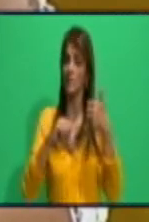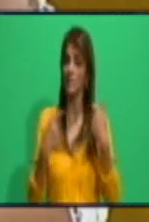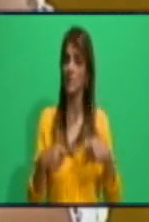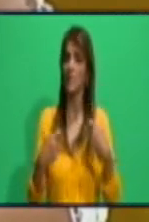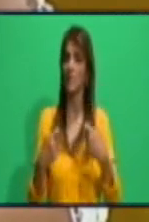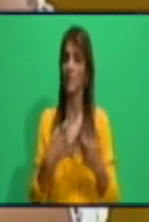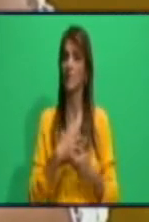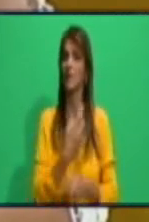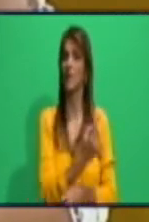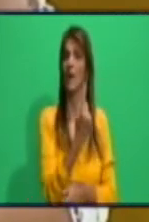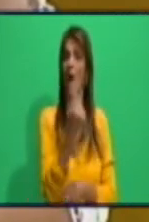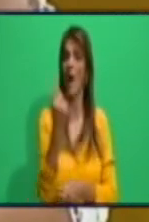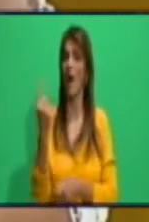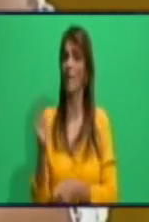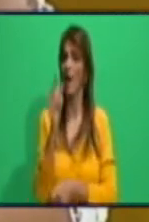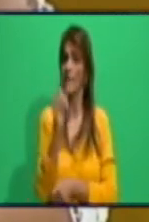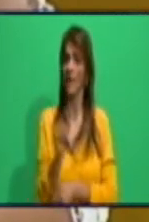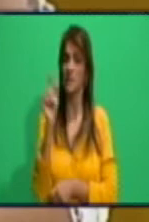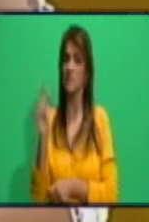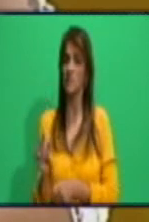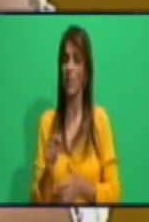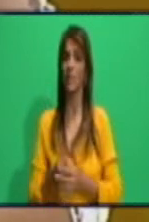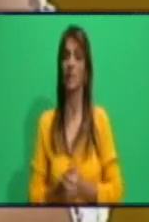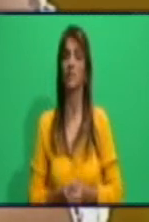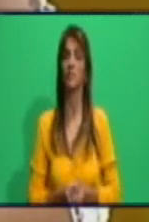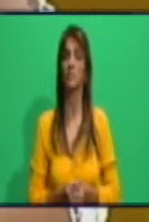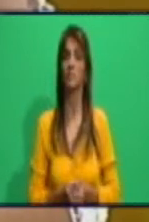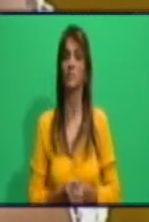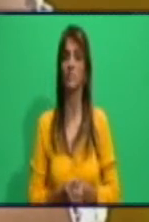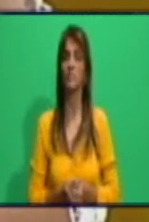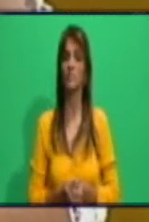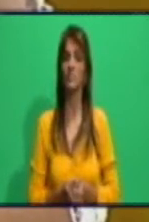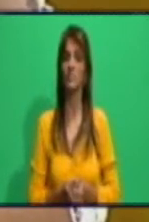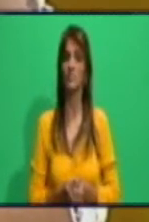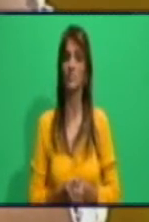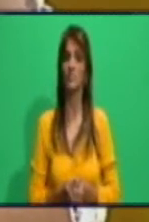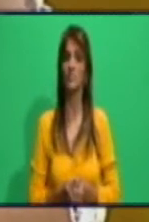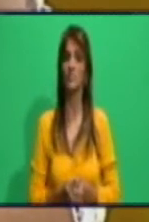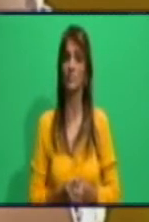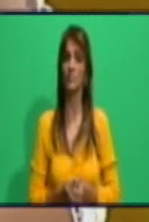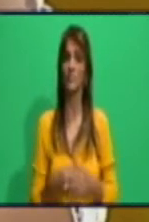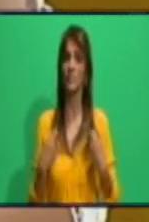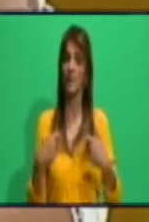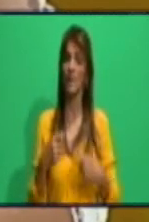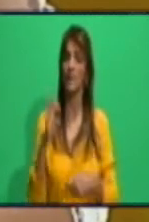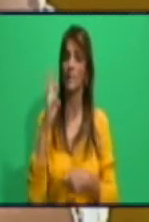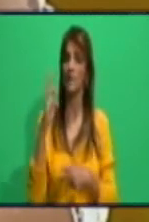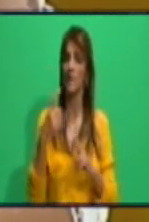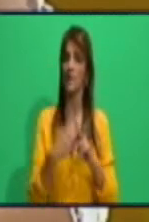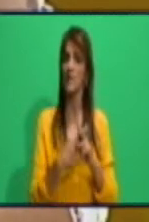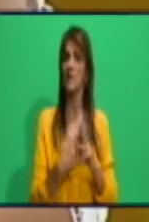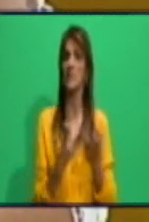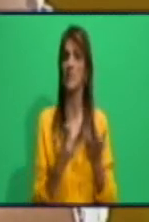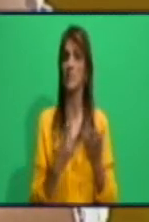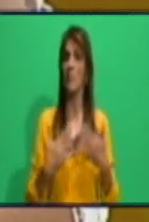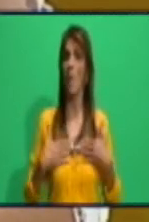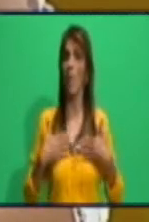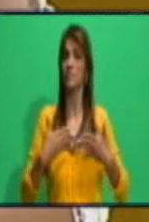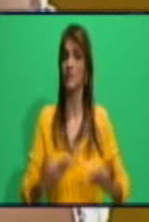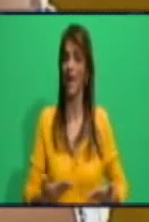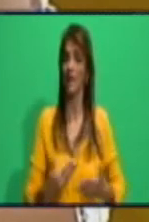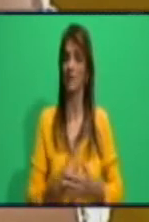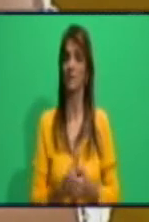de nosotros, que debe tener cada individuo, la conducta responsable que debe mostrarse en la sociedad para